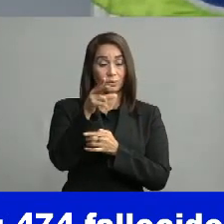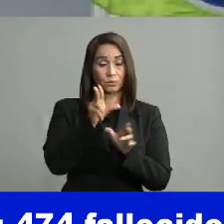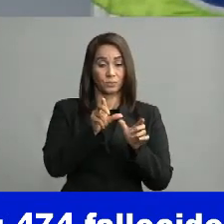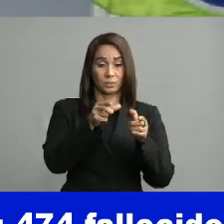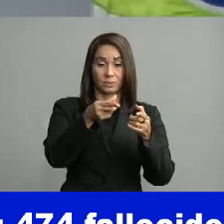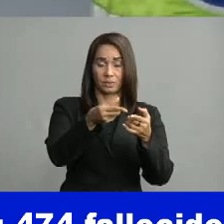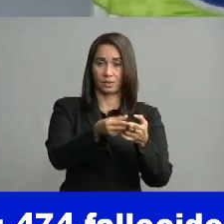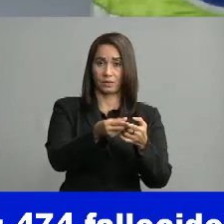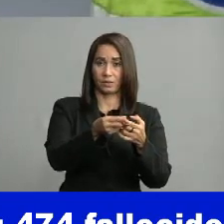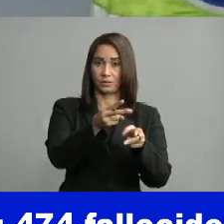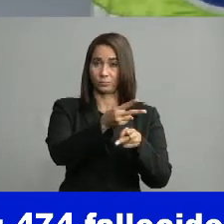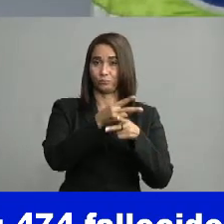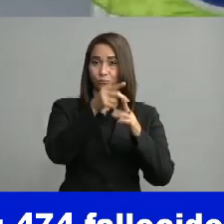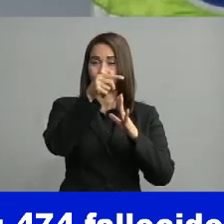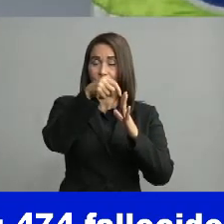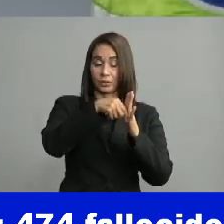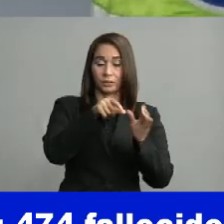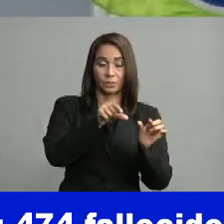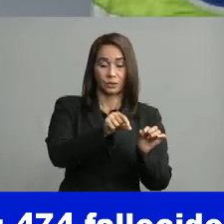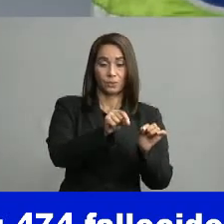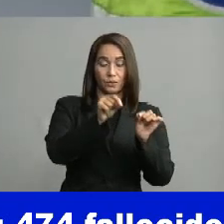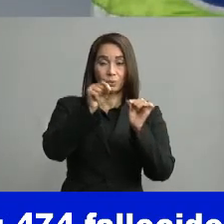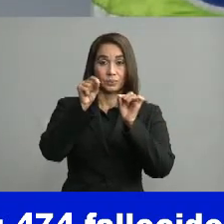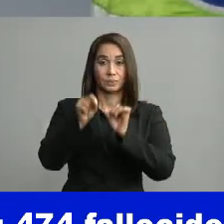unidades de cuidados intensivos,